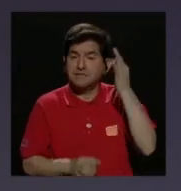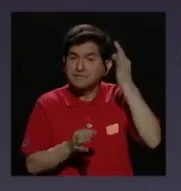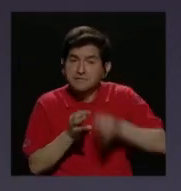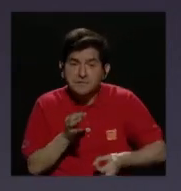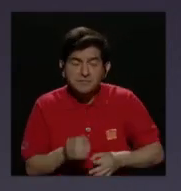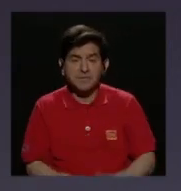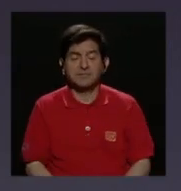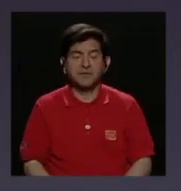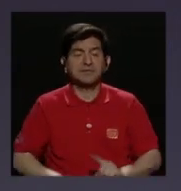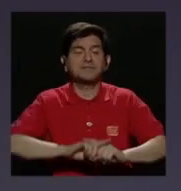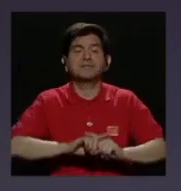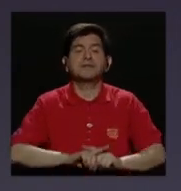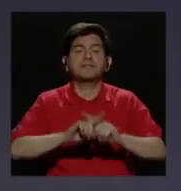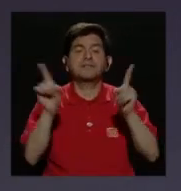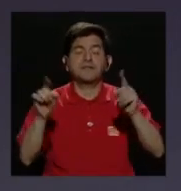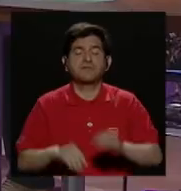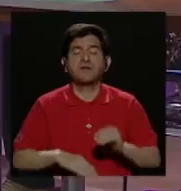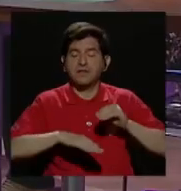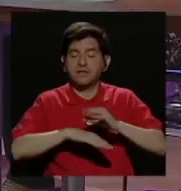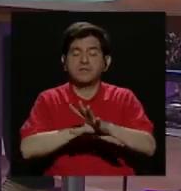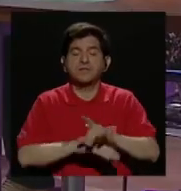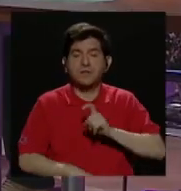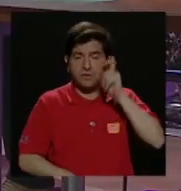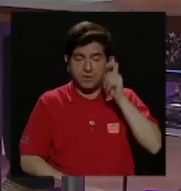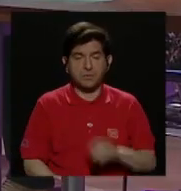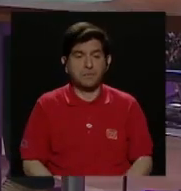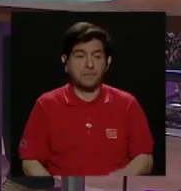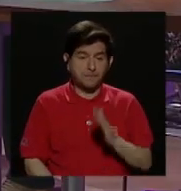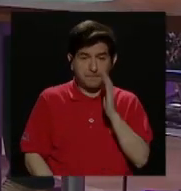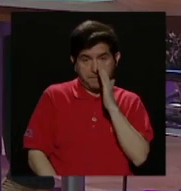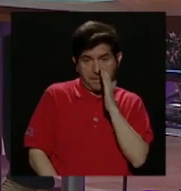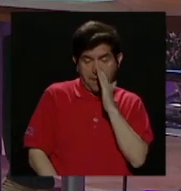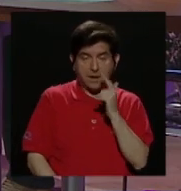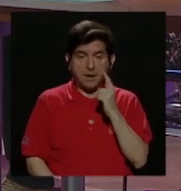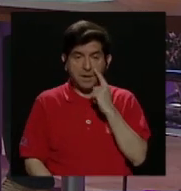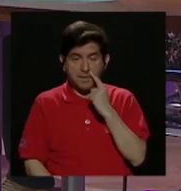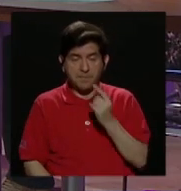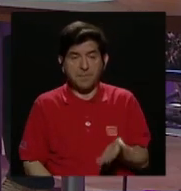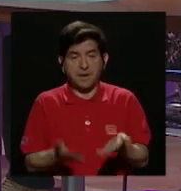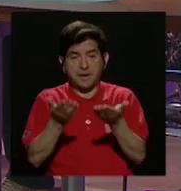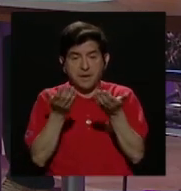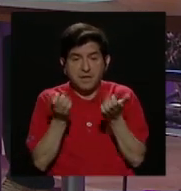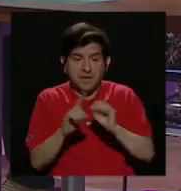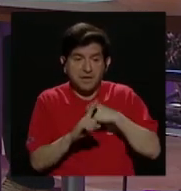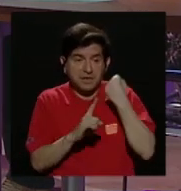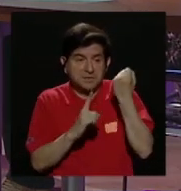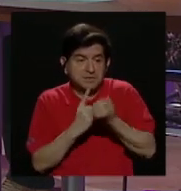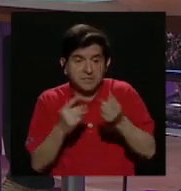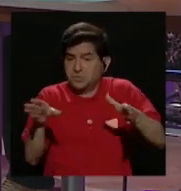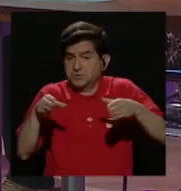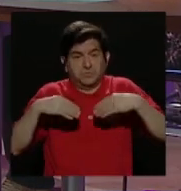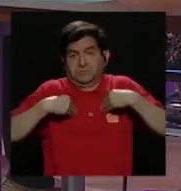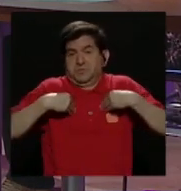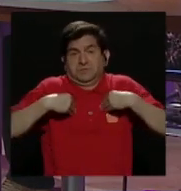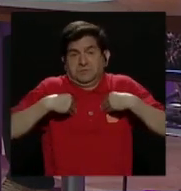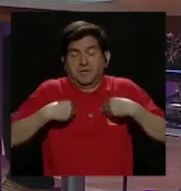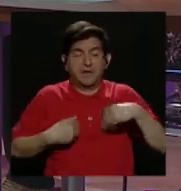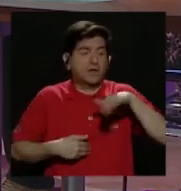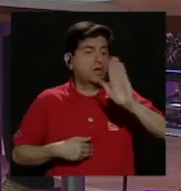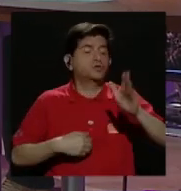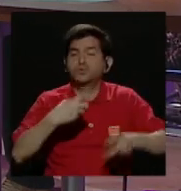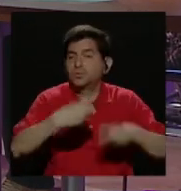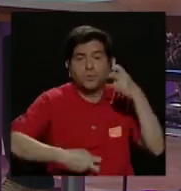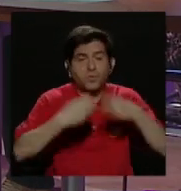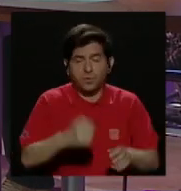tenemos diferente orientación sexual, y si mamá y papá quieren echarse a morir por esto, es el problema de